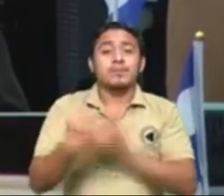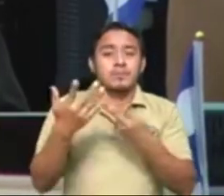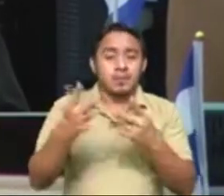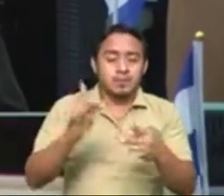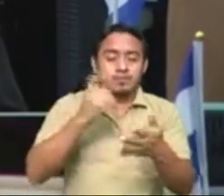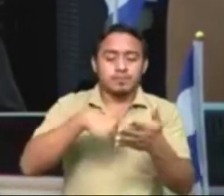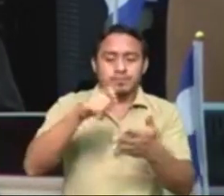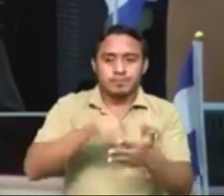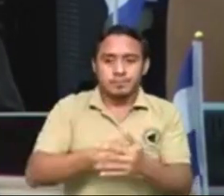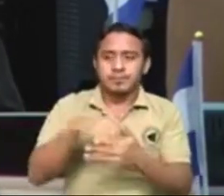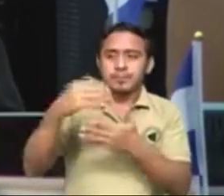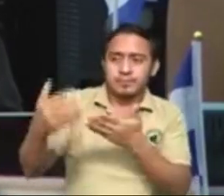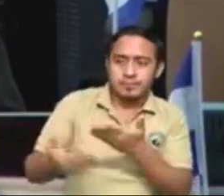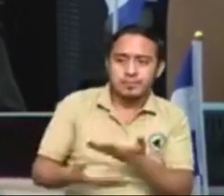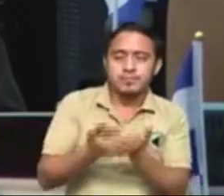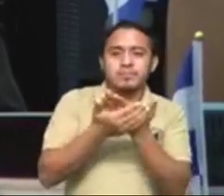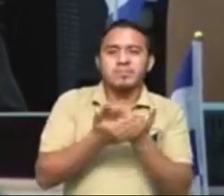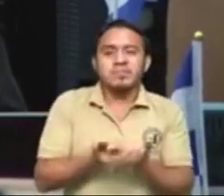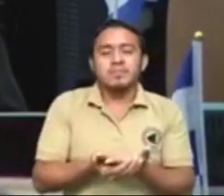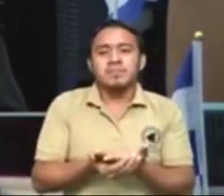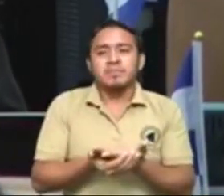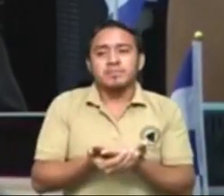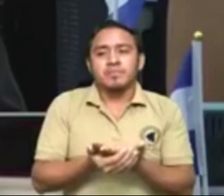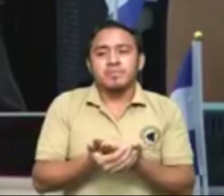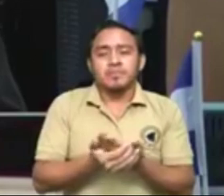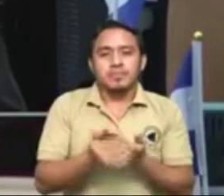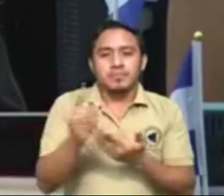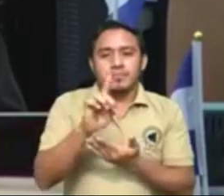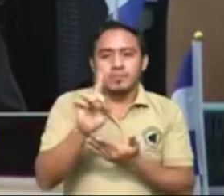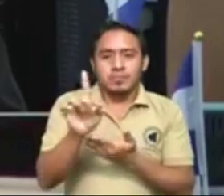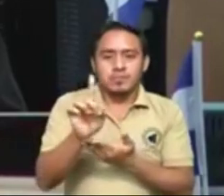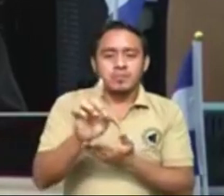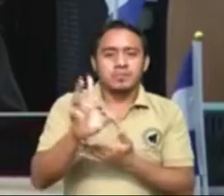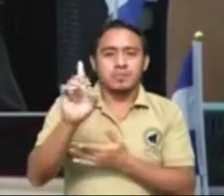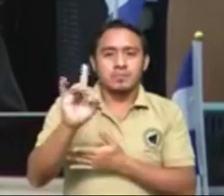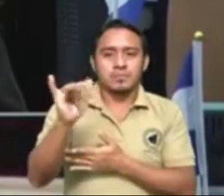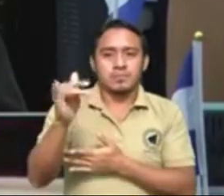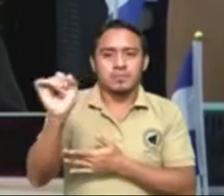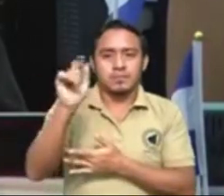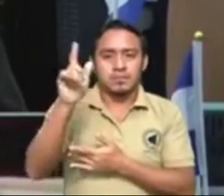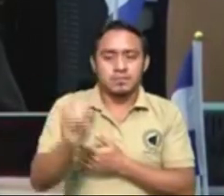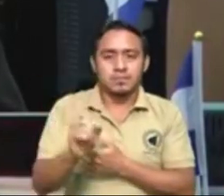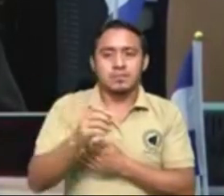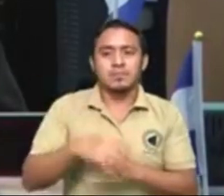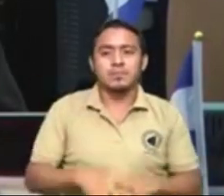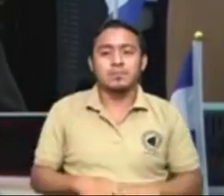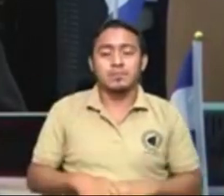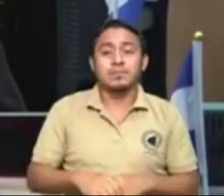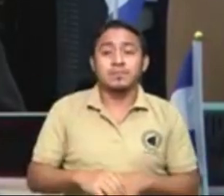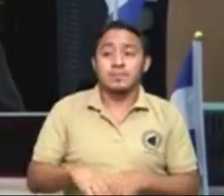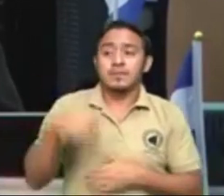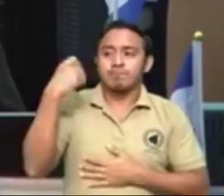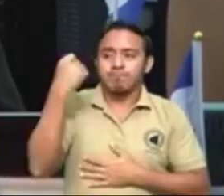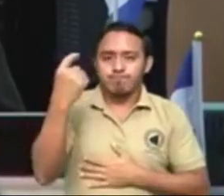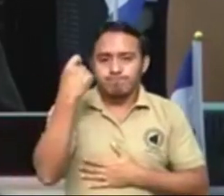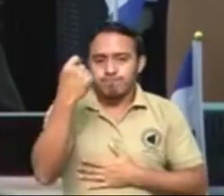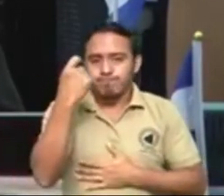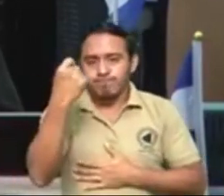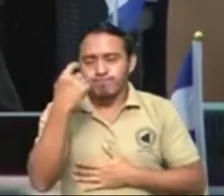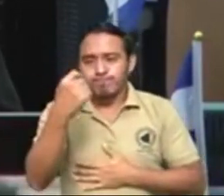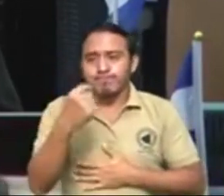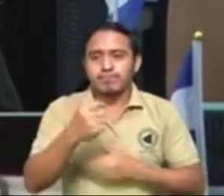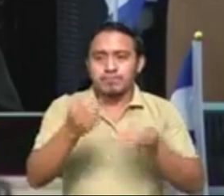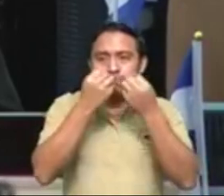aprobado adicionalmente 11 digestos jurídicos que aún están pendientes